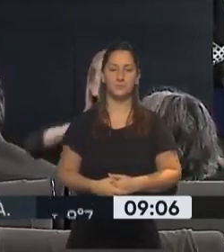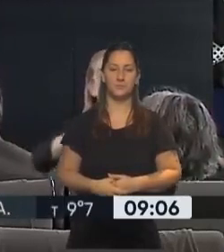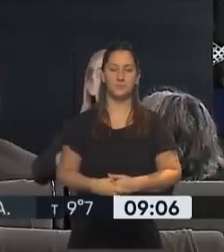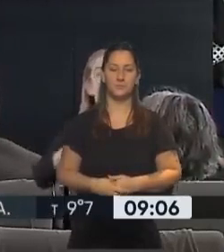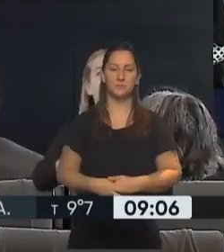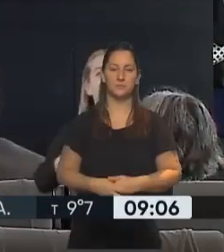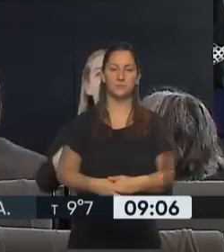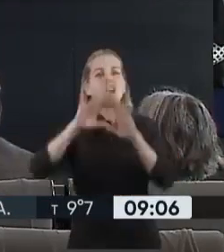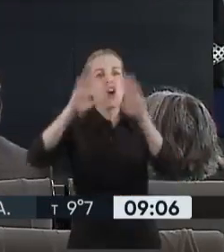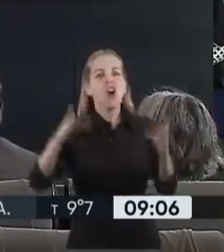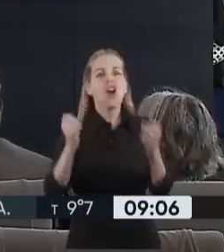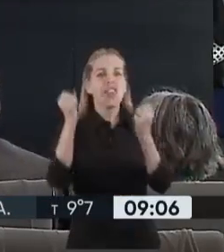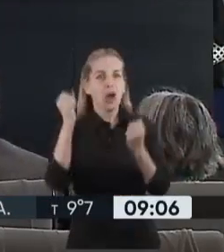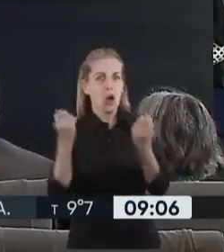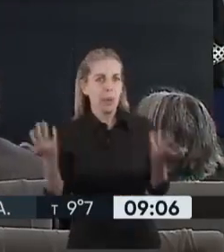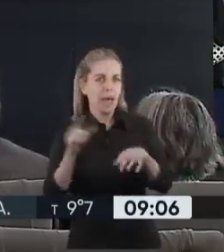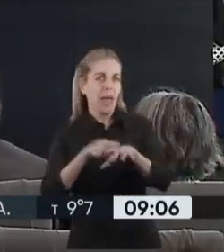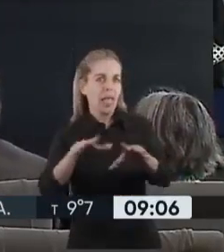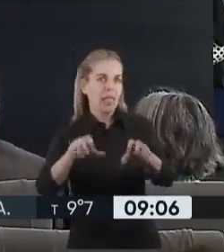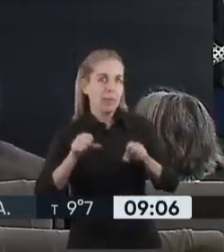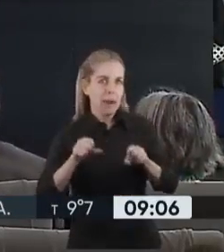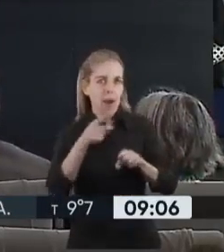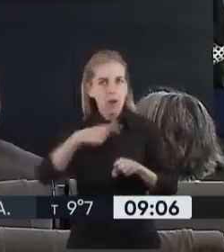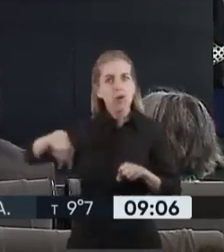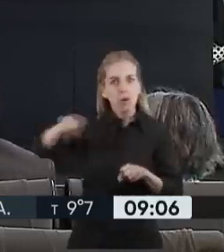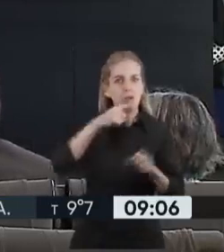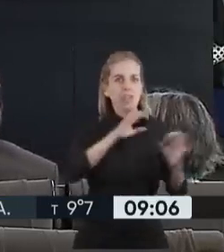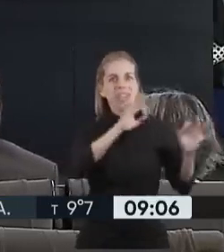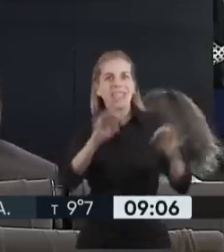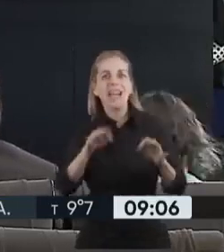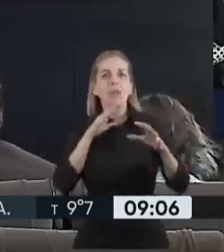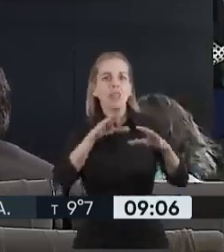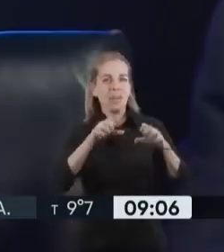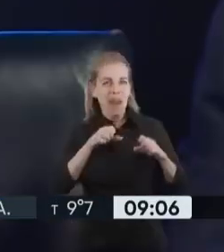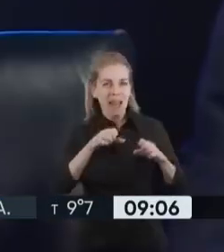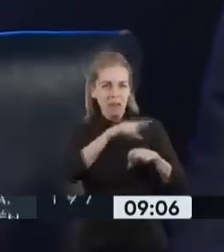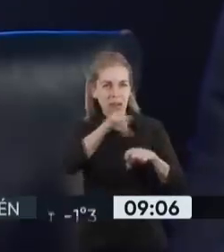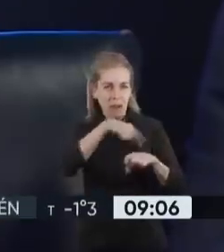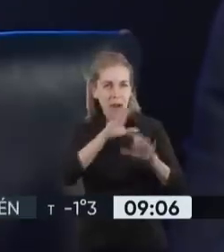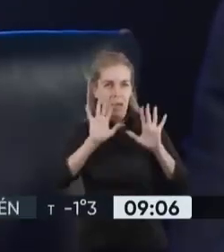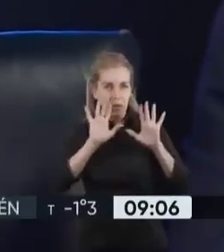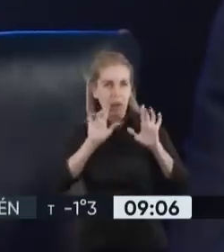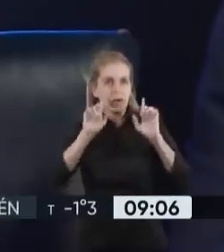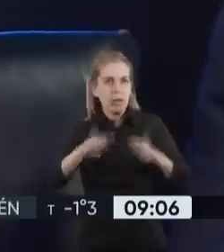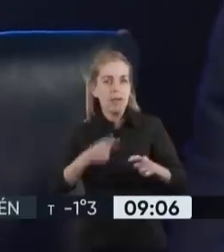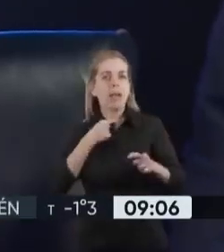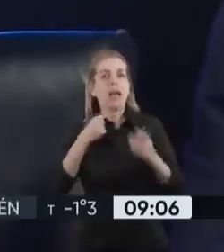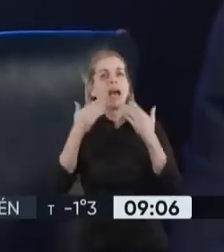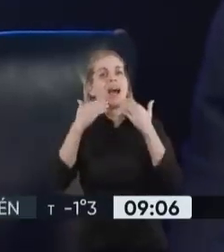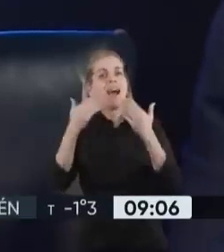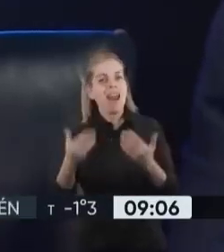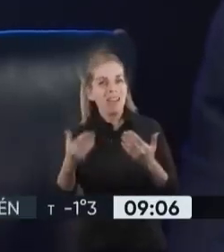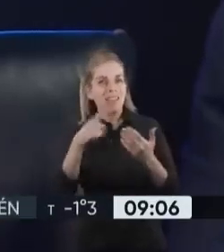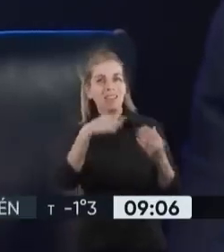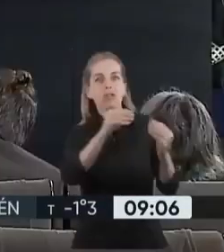economía temprano bueno nosotros estamos desde desde hace varias horas acá en el ministerio y en ese sentido también quería agradecerle a los